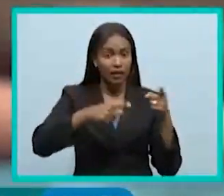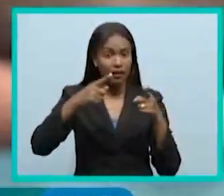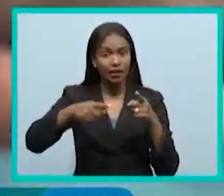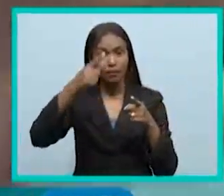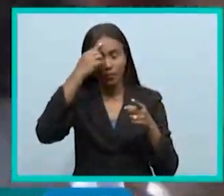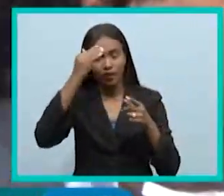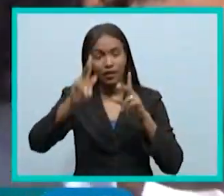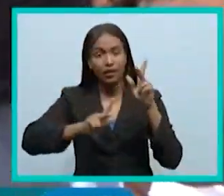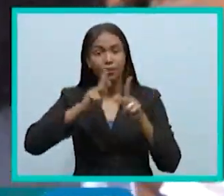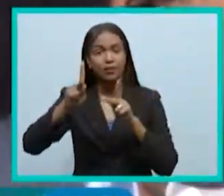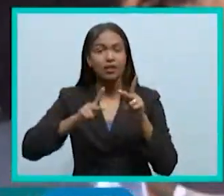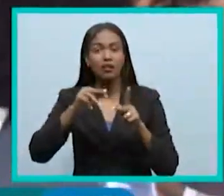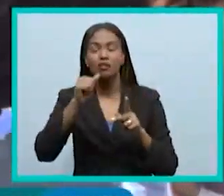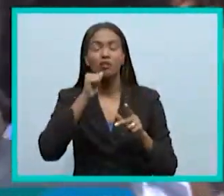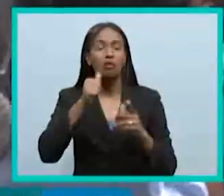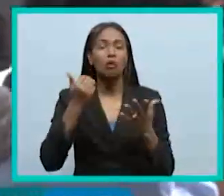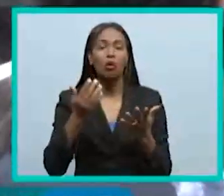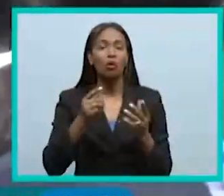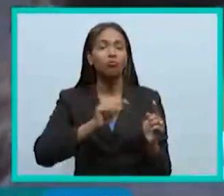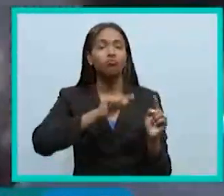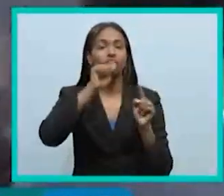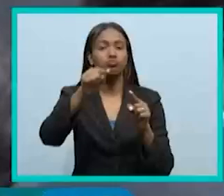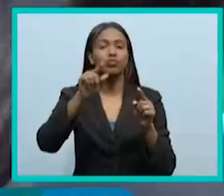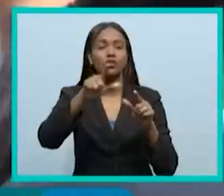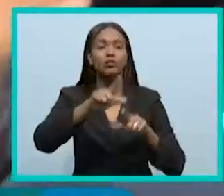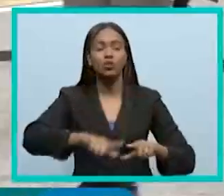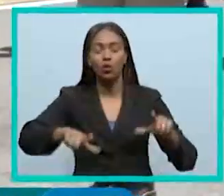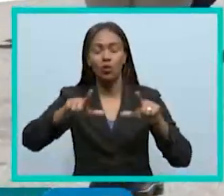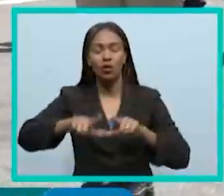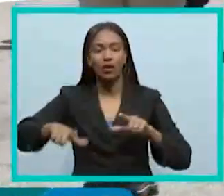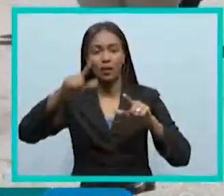los ciudadanos no se dirigen a estos centros a